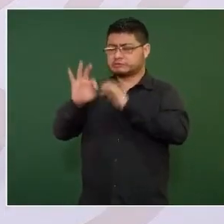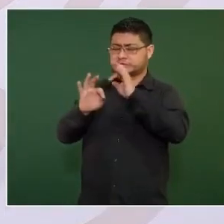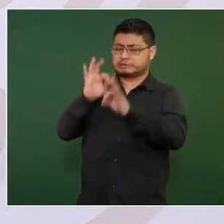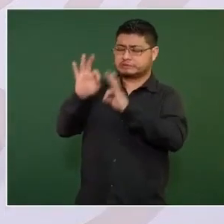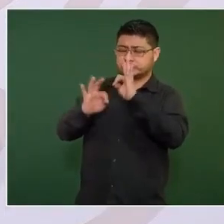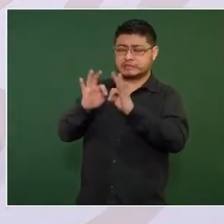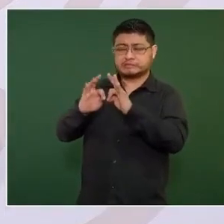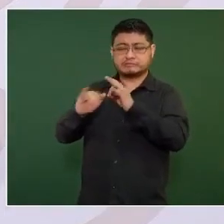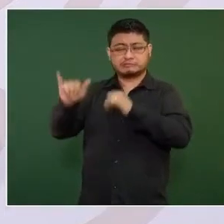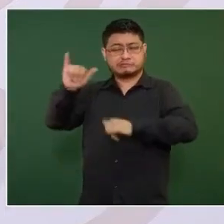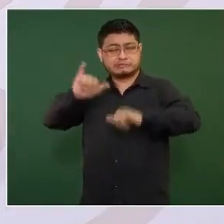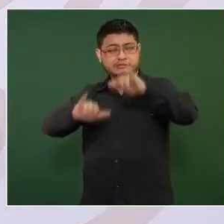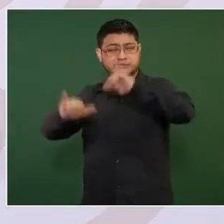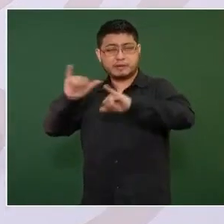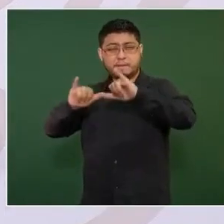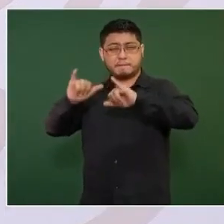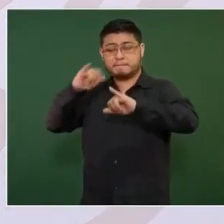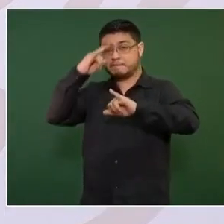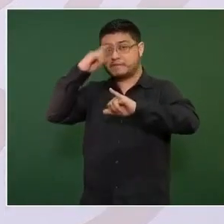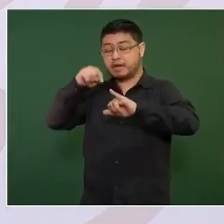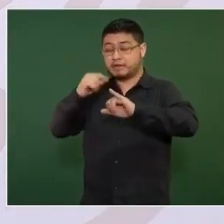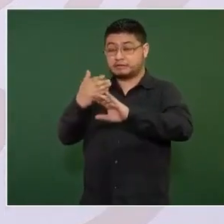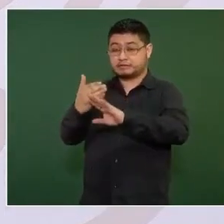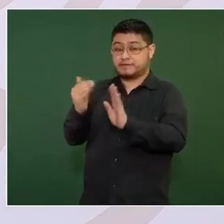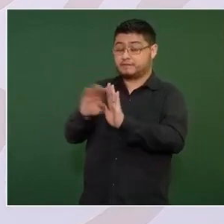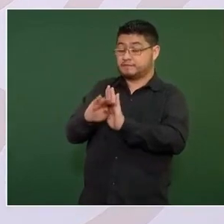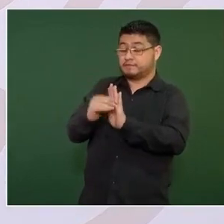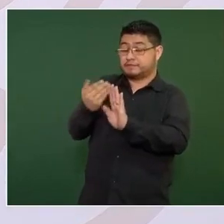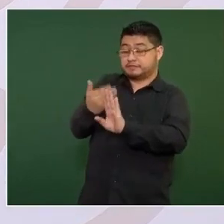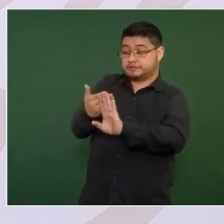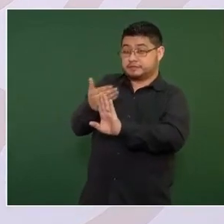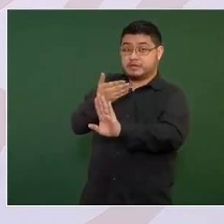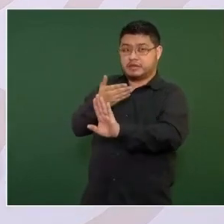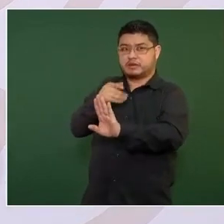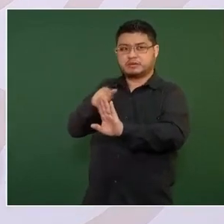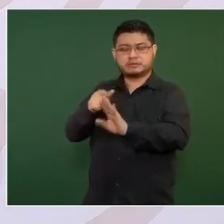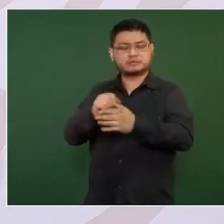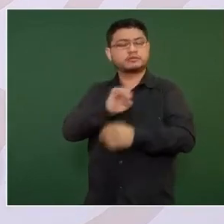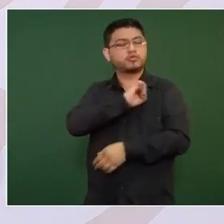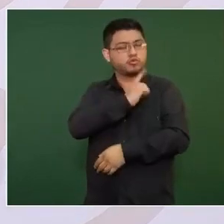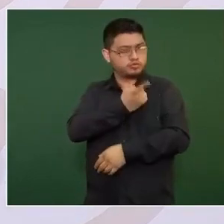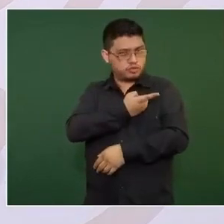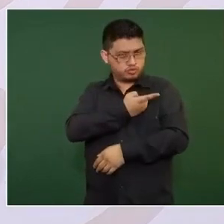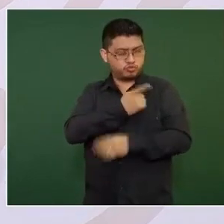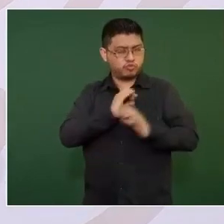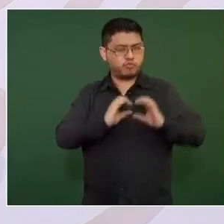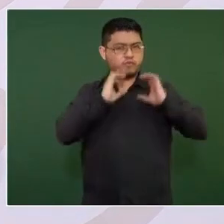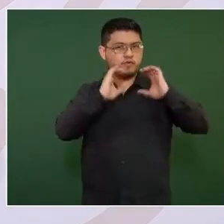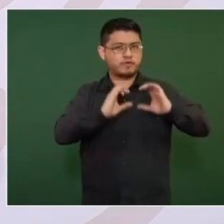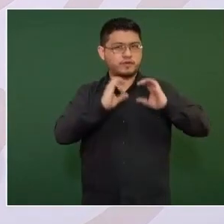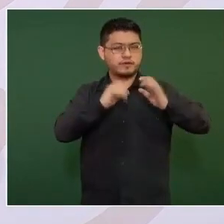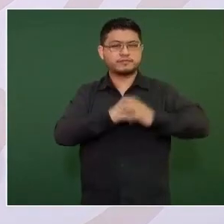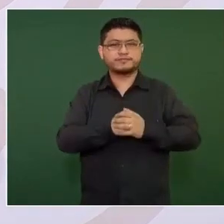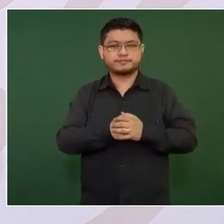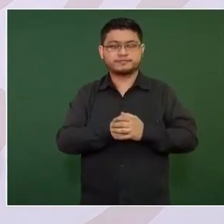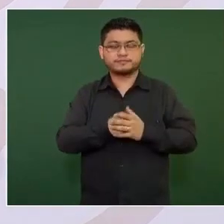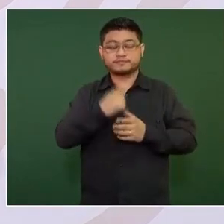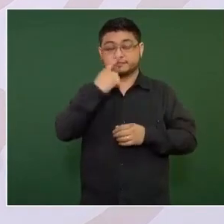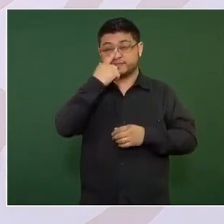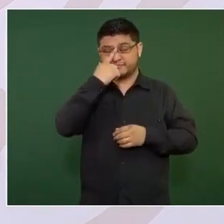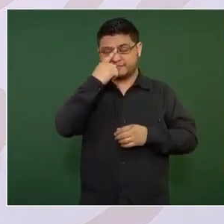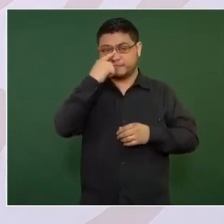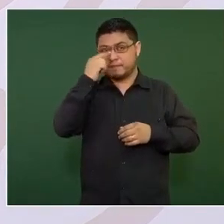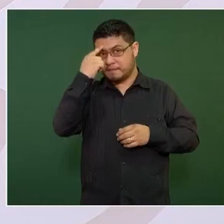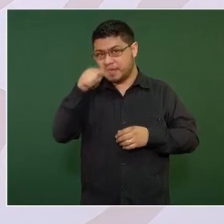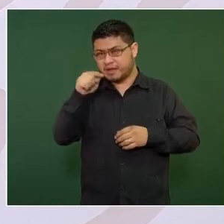agroquímicos dañinos para la salud. Trabaja el CONACYT en conocer los daños que